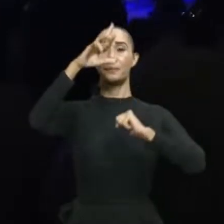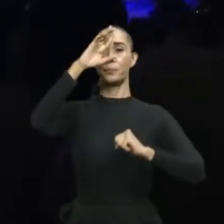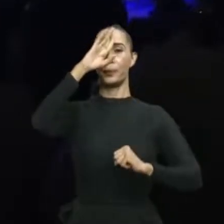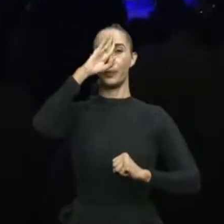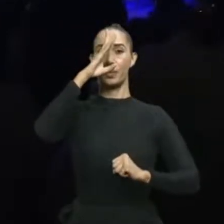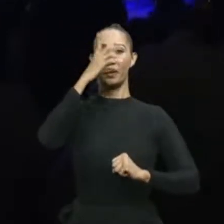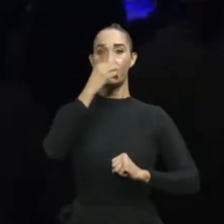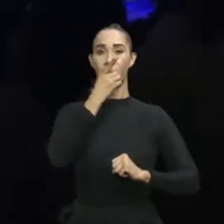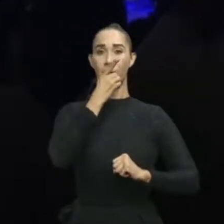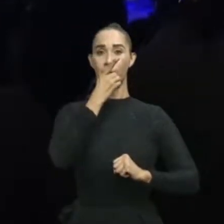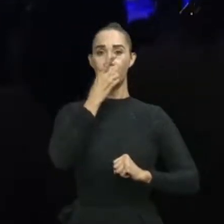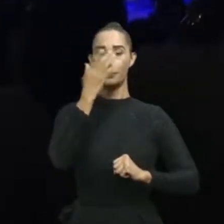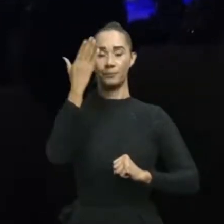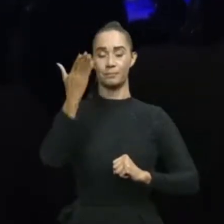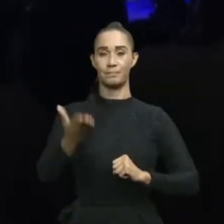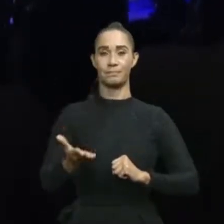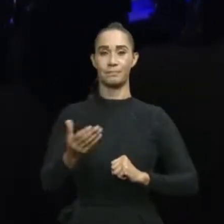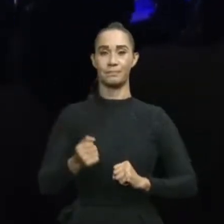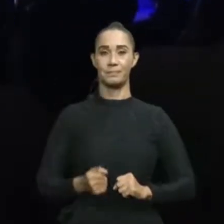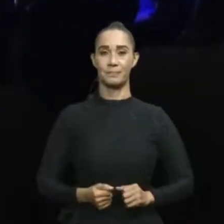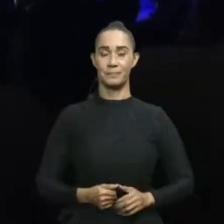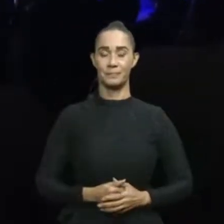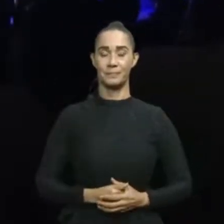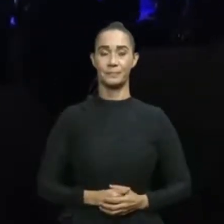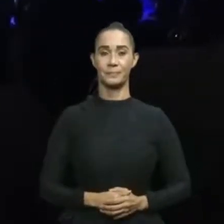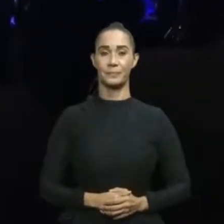constitucional de la república dominicana